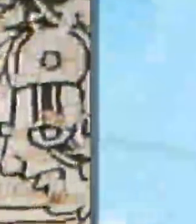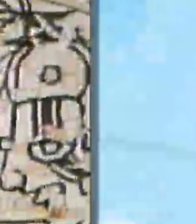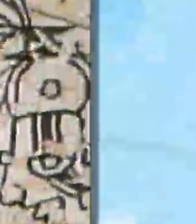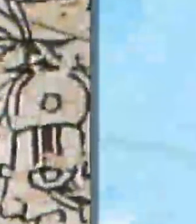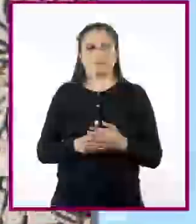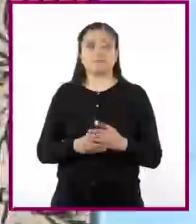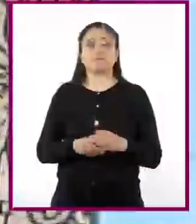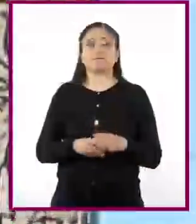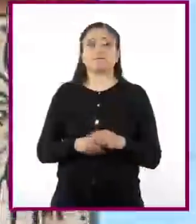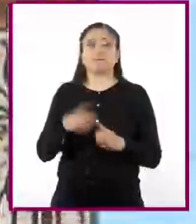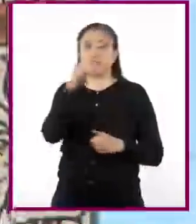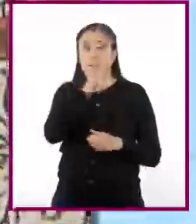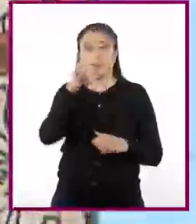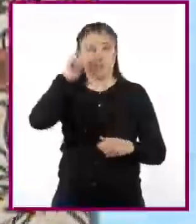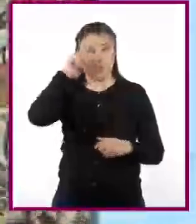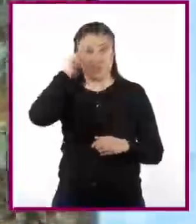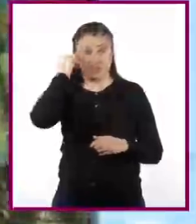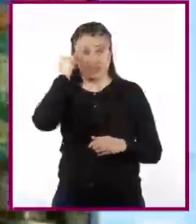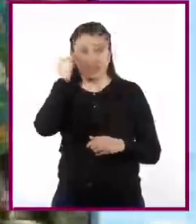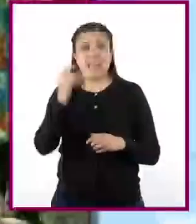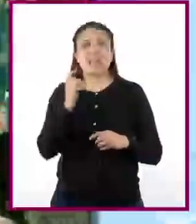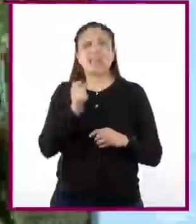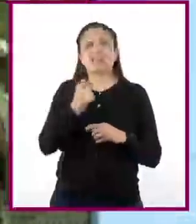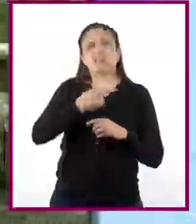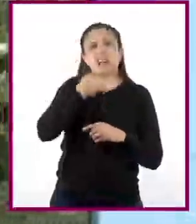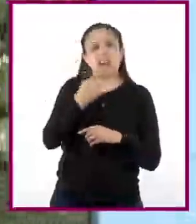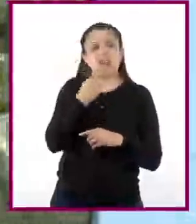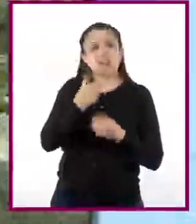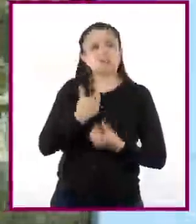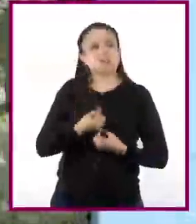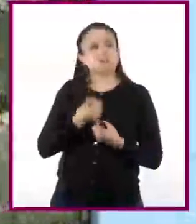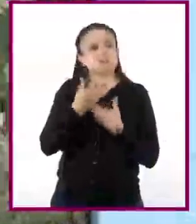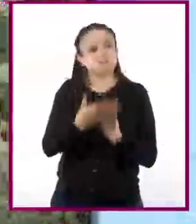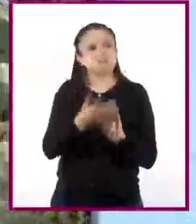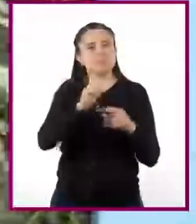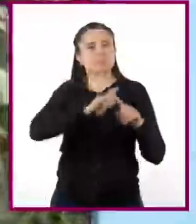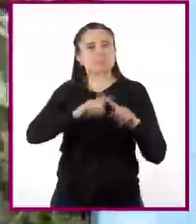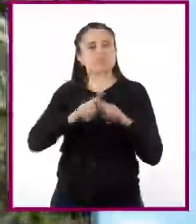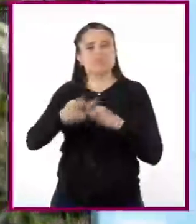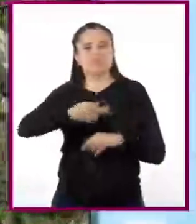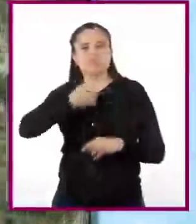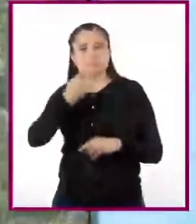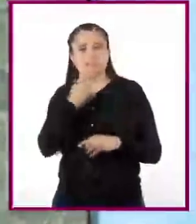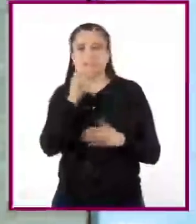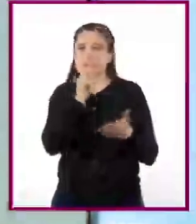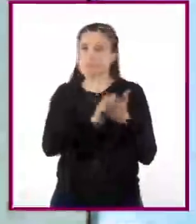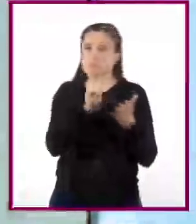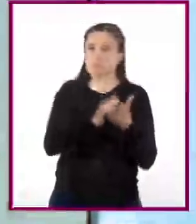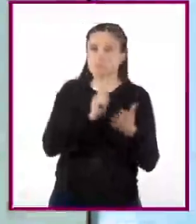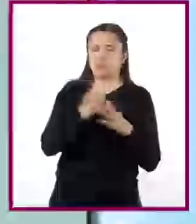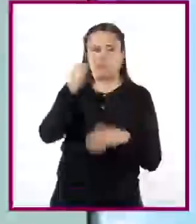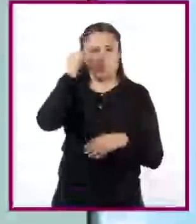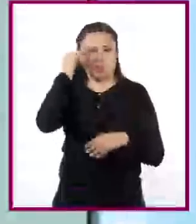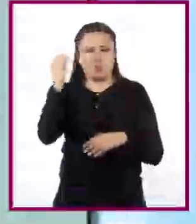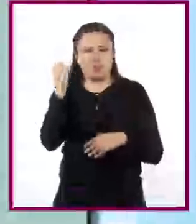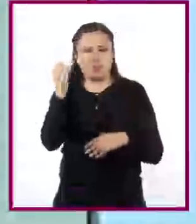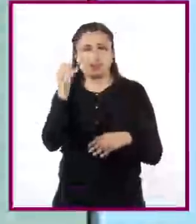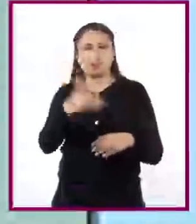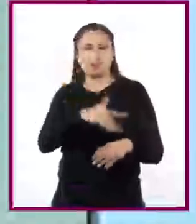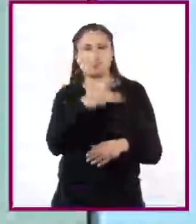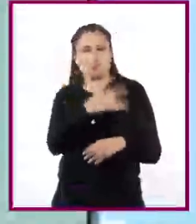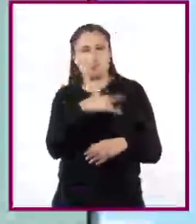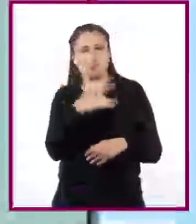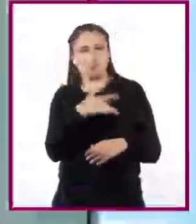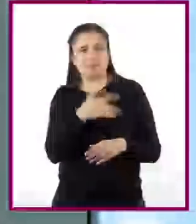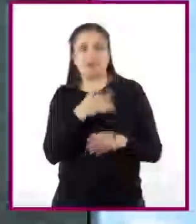Las lenguas indígenas permiten a quienes las hablan expresarse y transmitir de manera oral o escrita sus ideas,